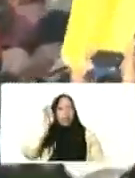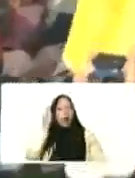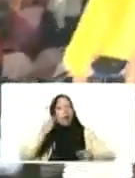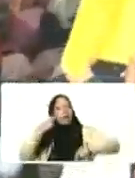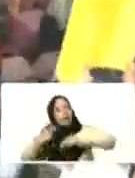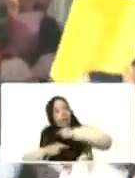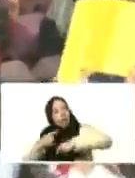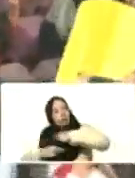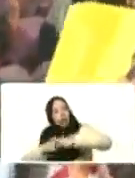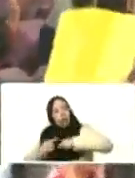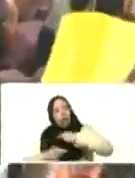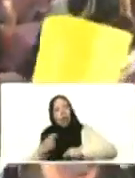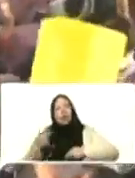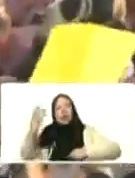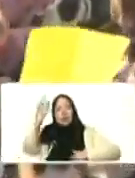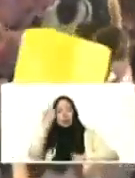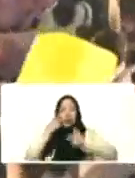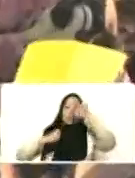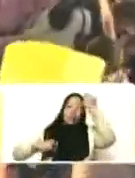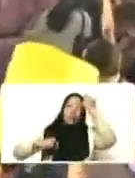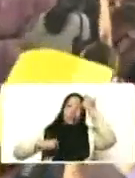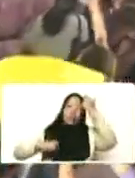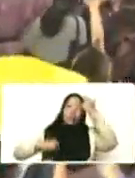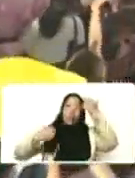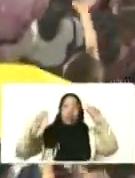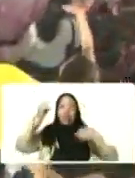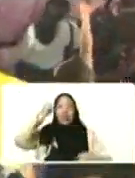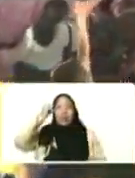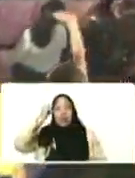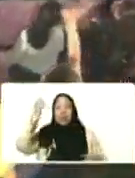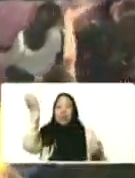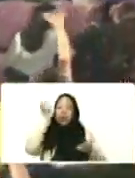de las mujeres chavistas en este día del